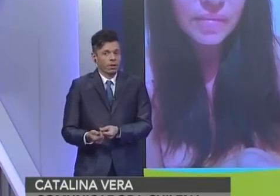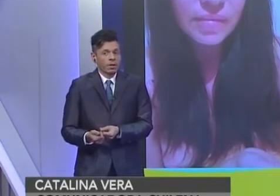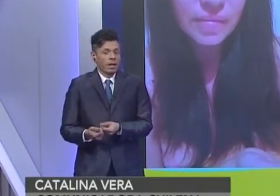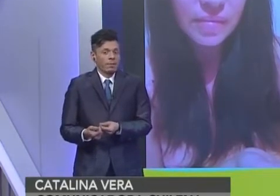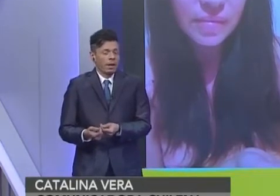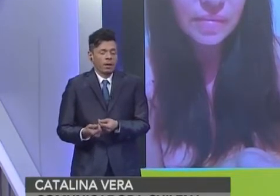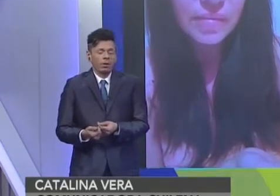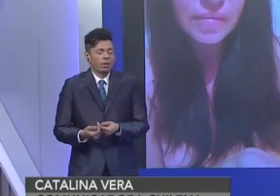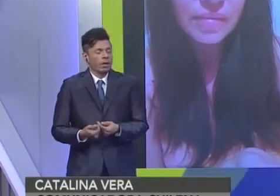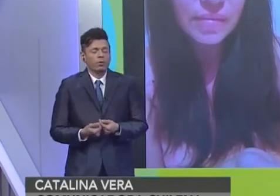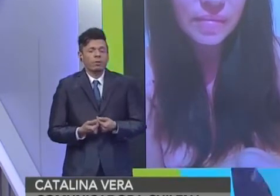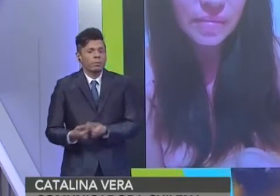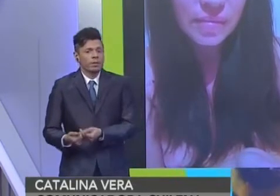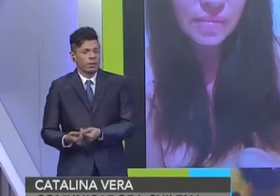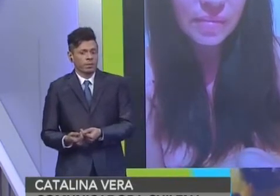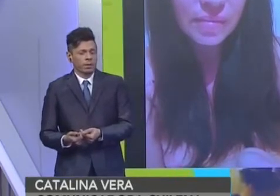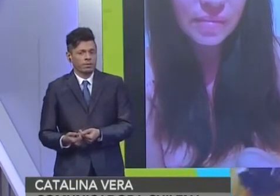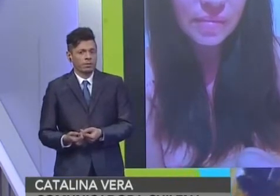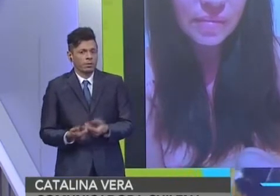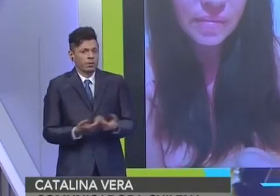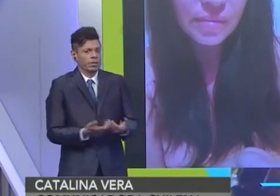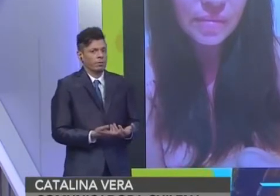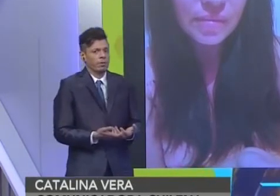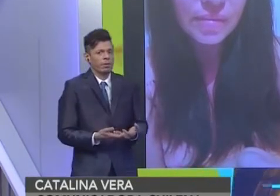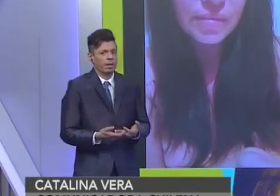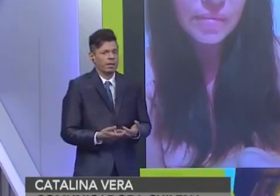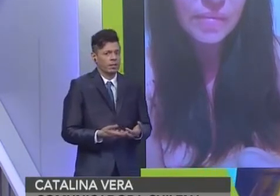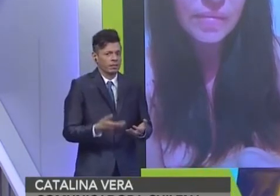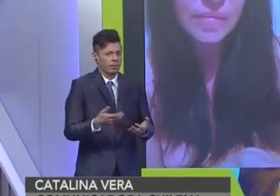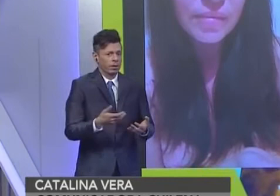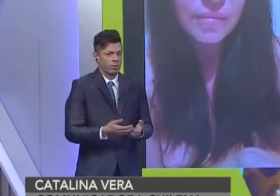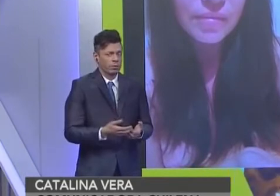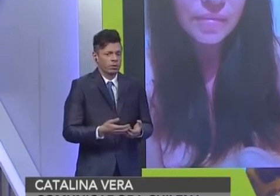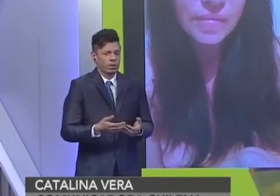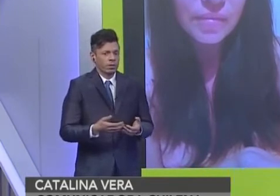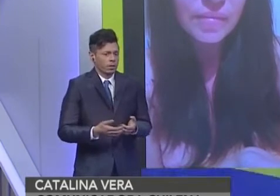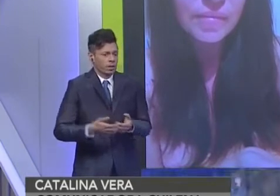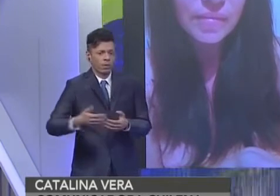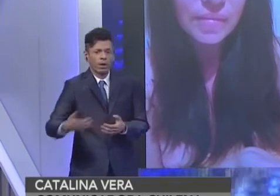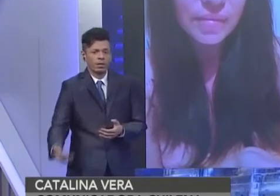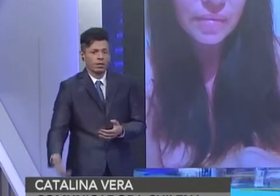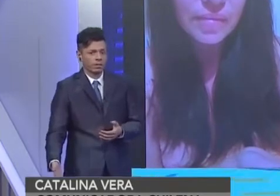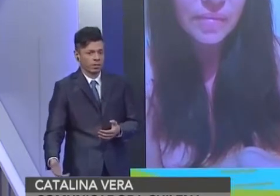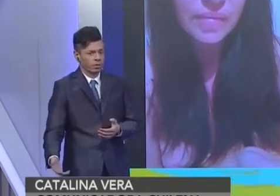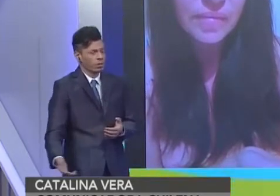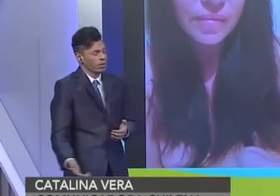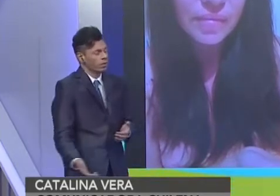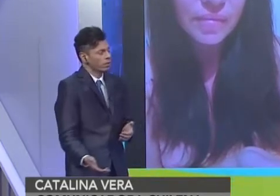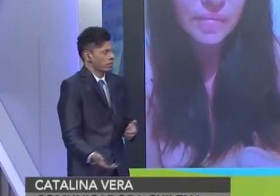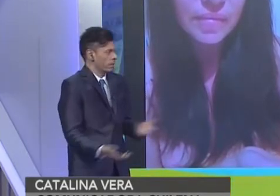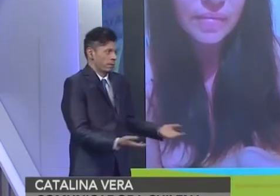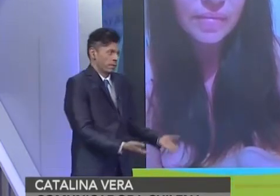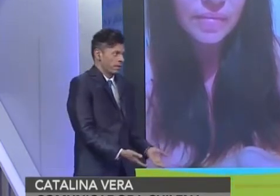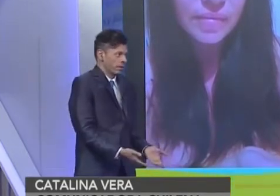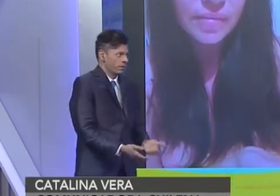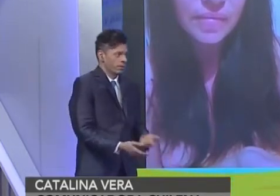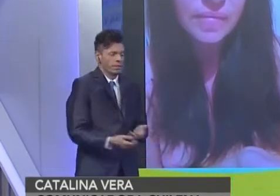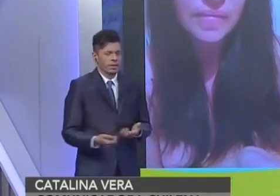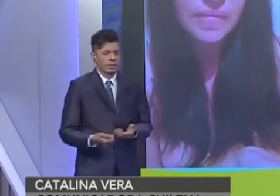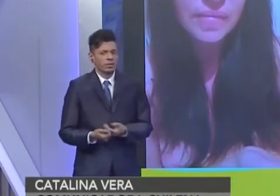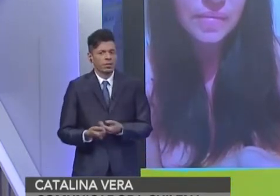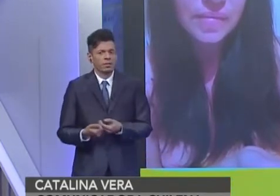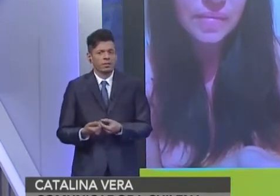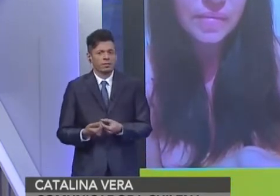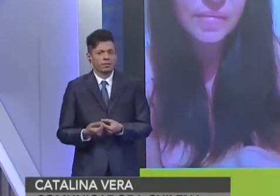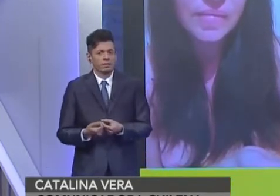ejemplo. Y además la vacuna no impide la propagación del virus. Está comprobado que hay gente que se vacunó y que igual se contagió el presidente de la nación.